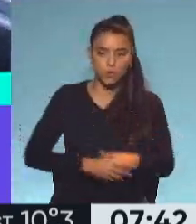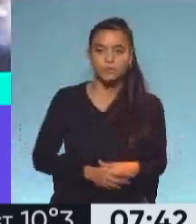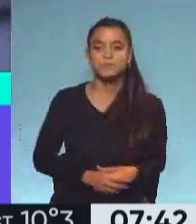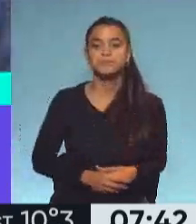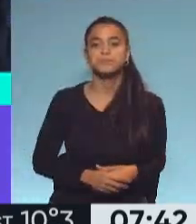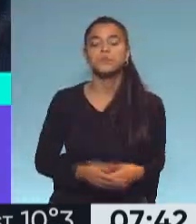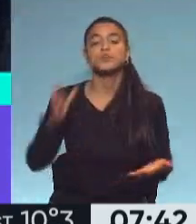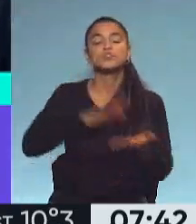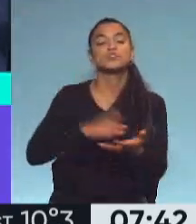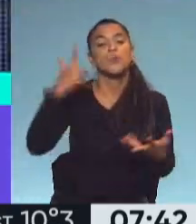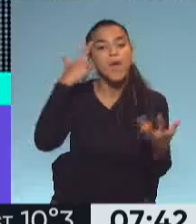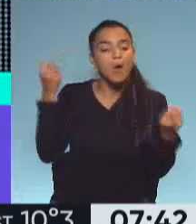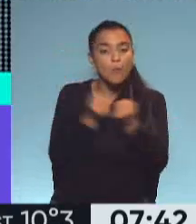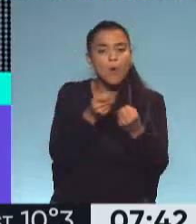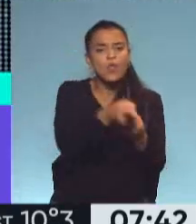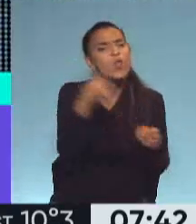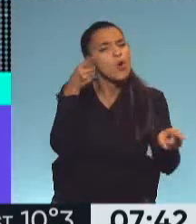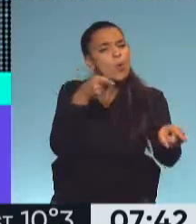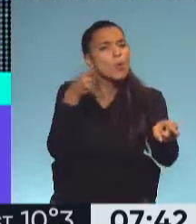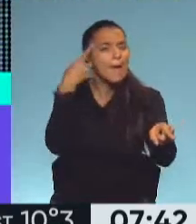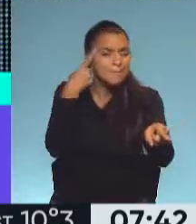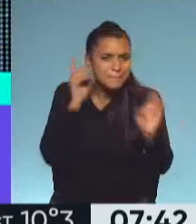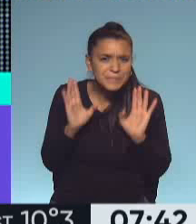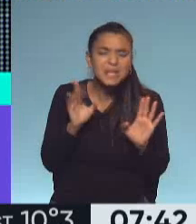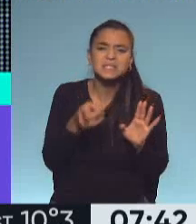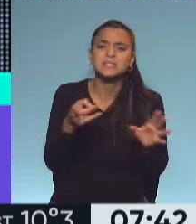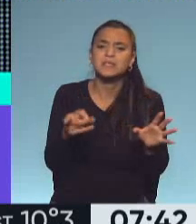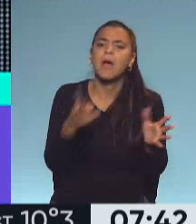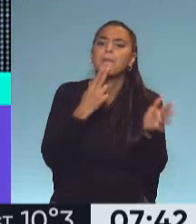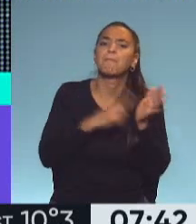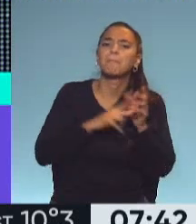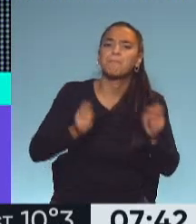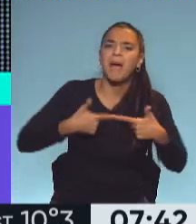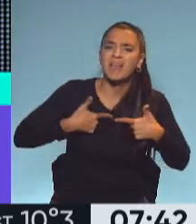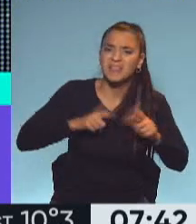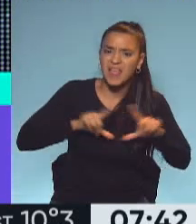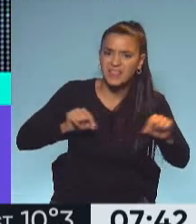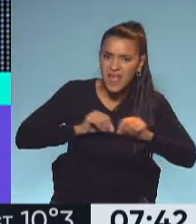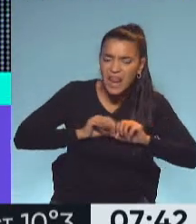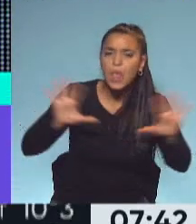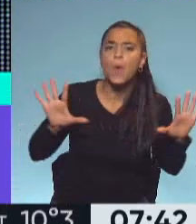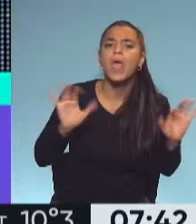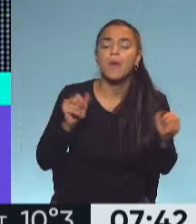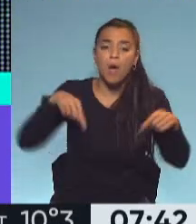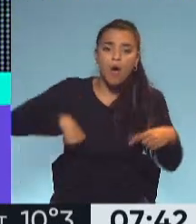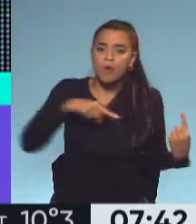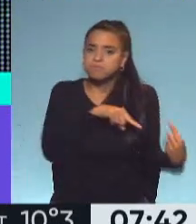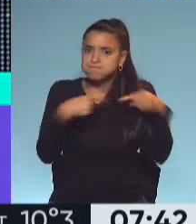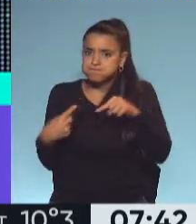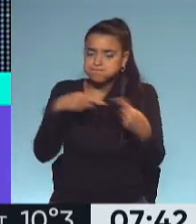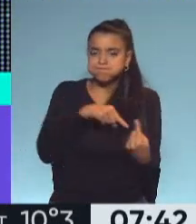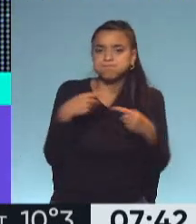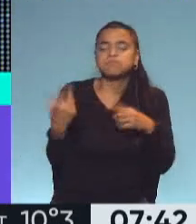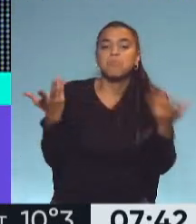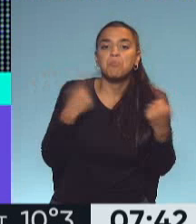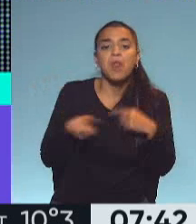propósito de los acuerdos, Oliveri, ¿cree que va a haber un acuerdo para liberar las patentes? Es un tema que se está discutiendo, hay posiciones encontradas en el mundo,